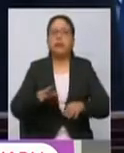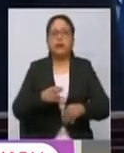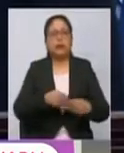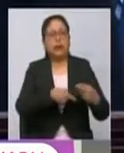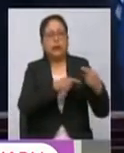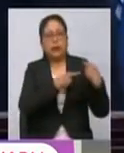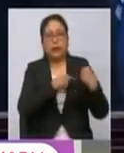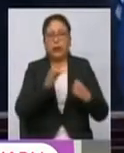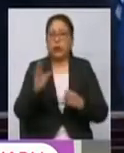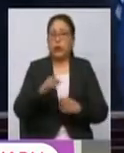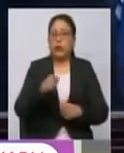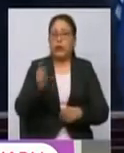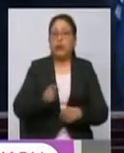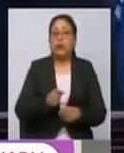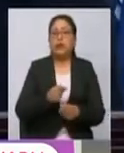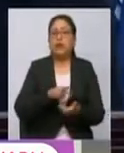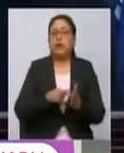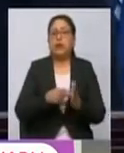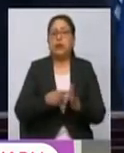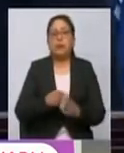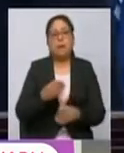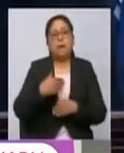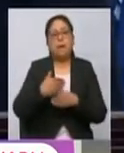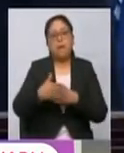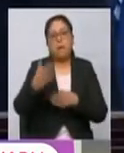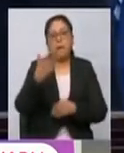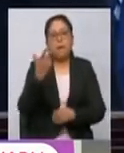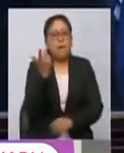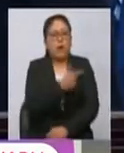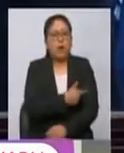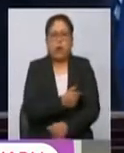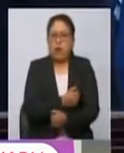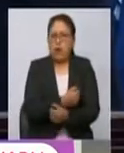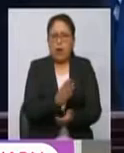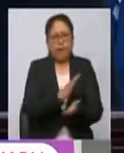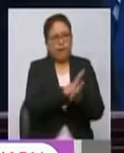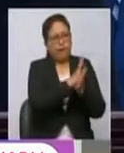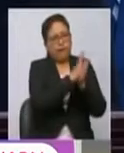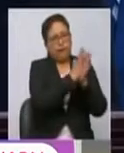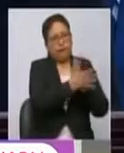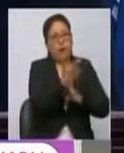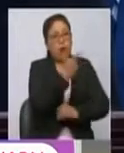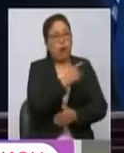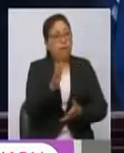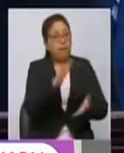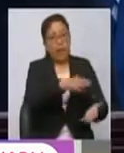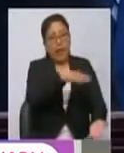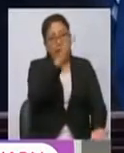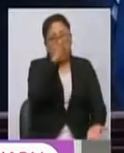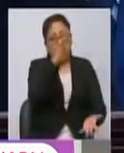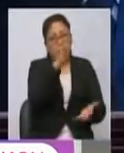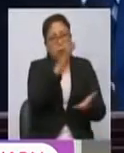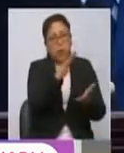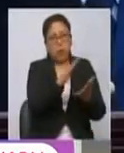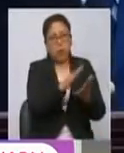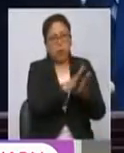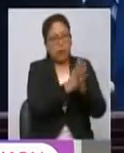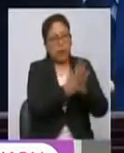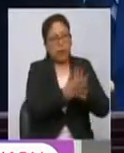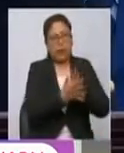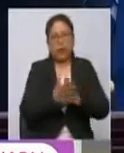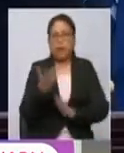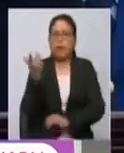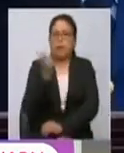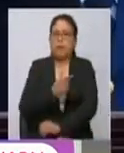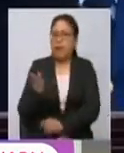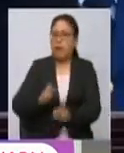vacunar. La tarea es terminar todo el stock de vacunas que tenemos para así inmunizar